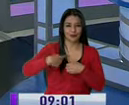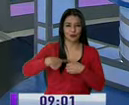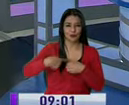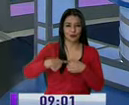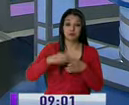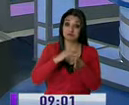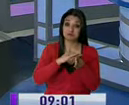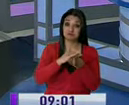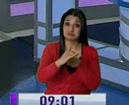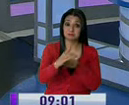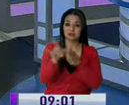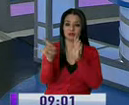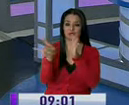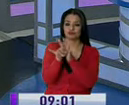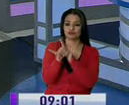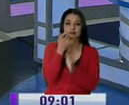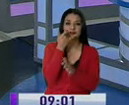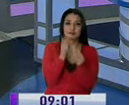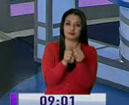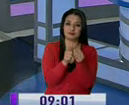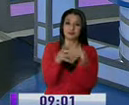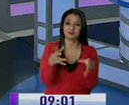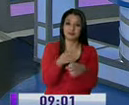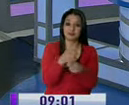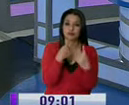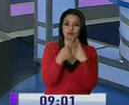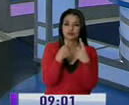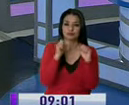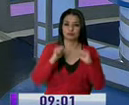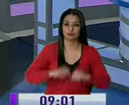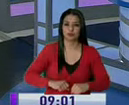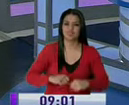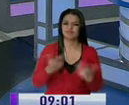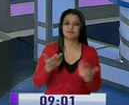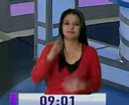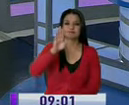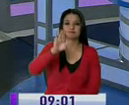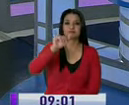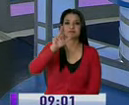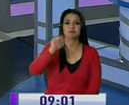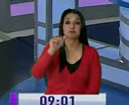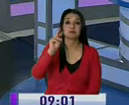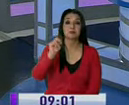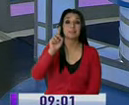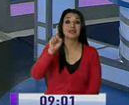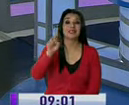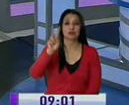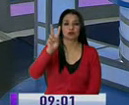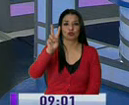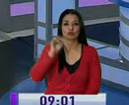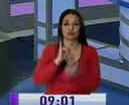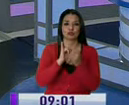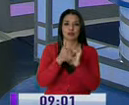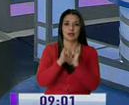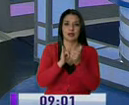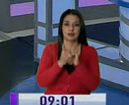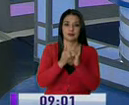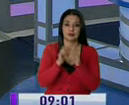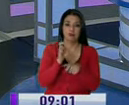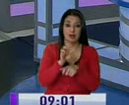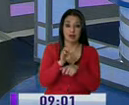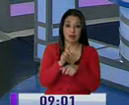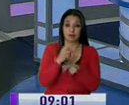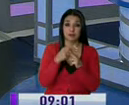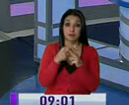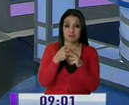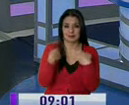que tengan la aplicación más segura para entablar una conversación. Hablamos de Blind Boss Chat. O se prefiere Blim, para que lo escriba en español, es Blim como